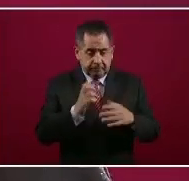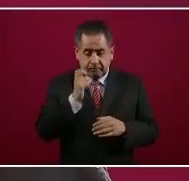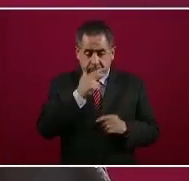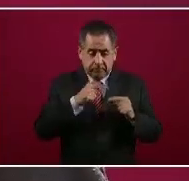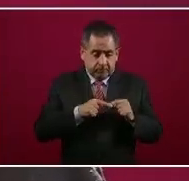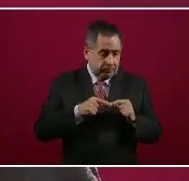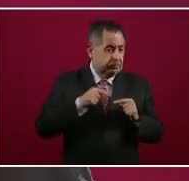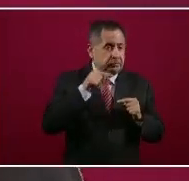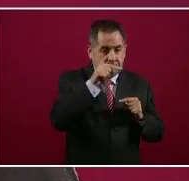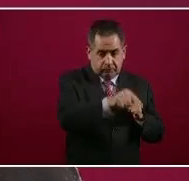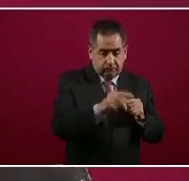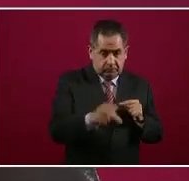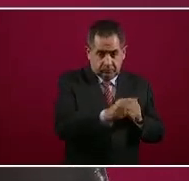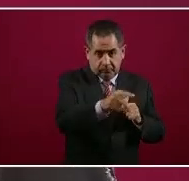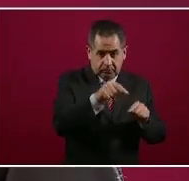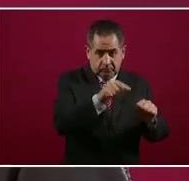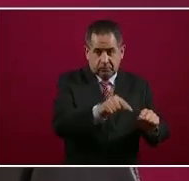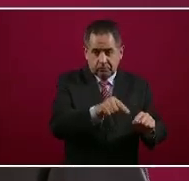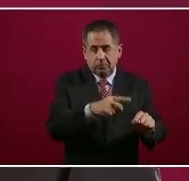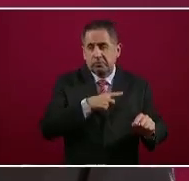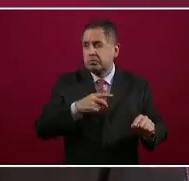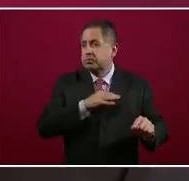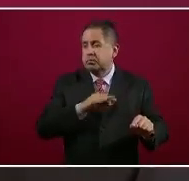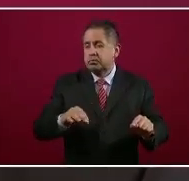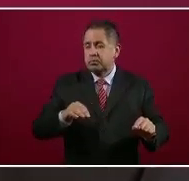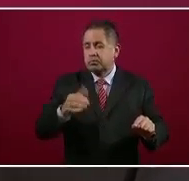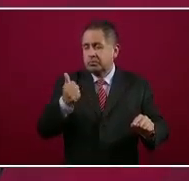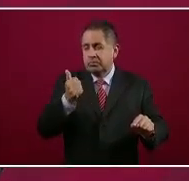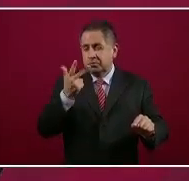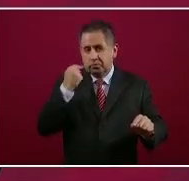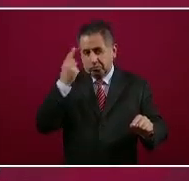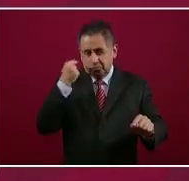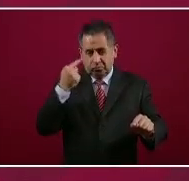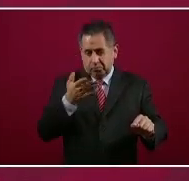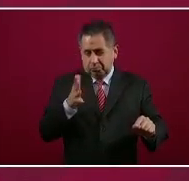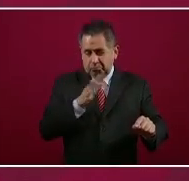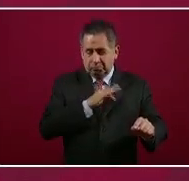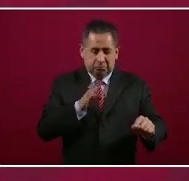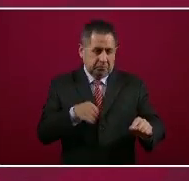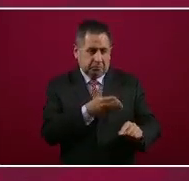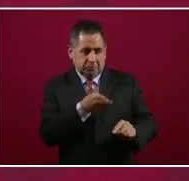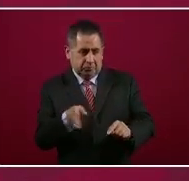batopilas deben de ser de 6 a 8 horas